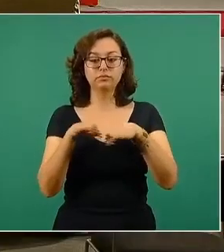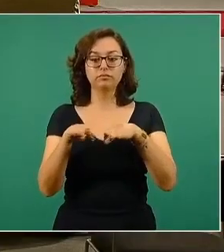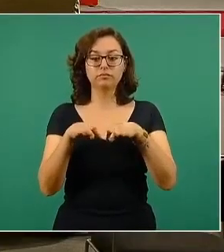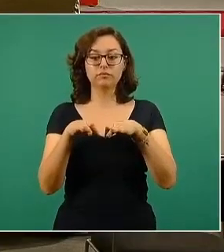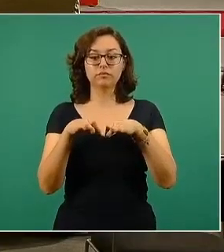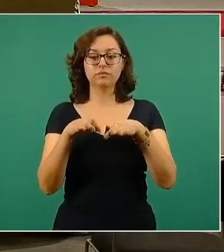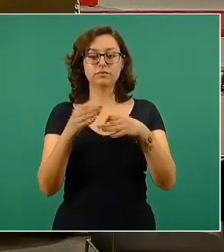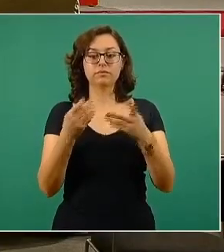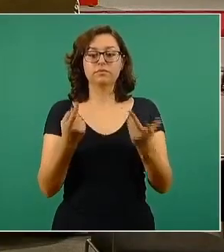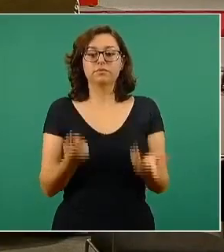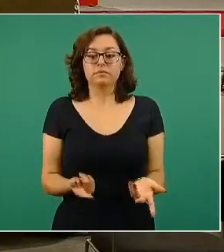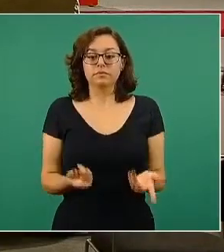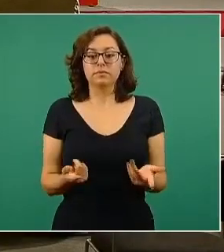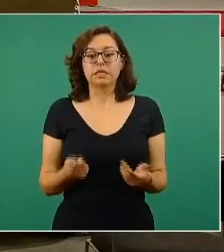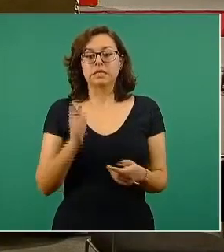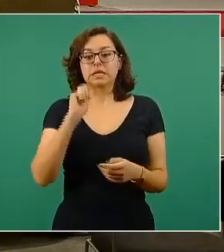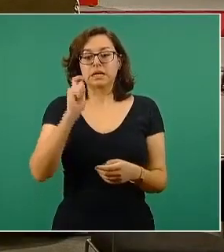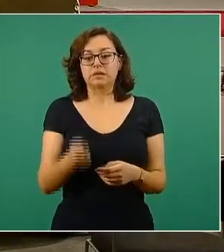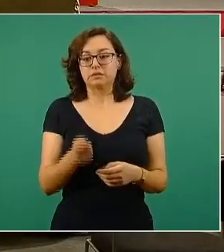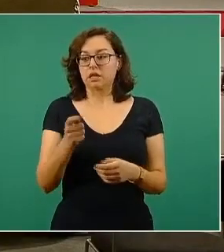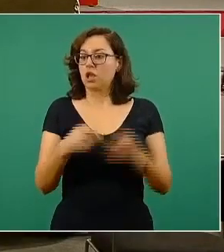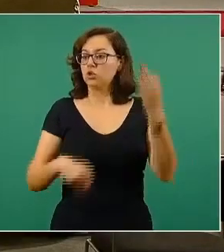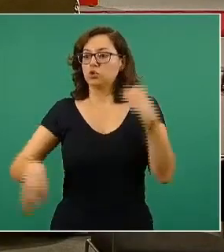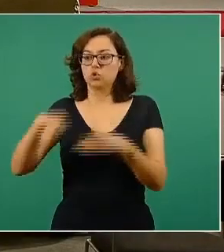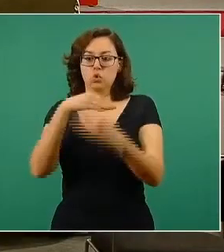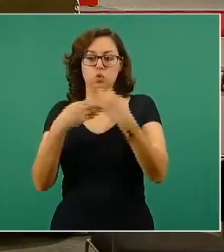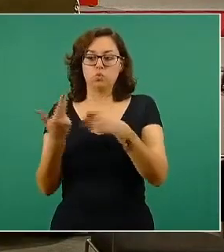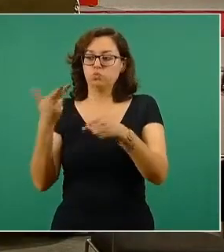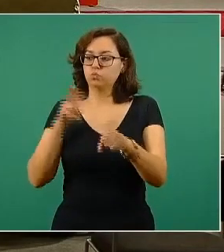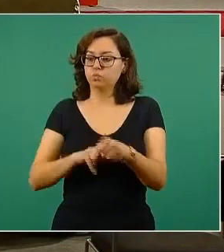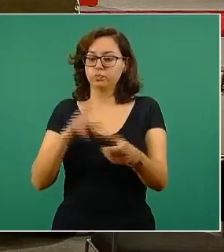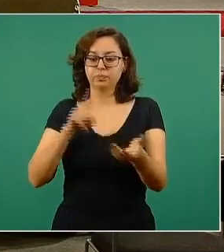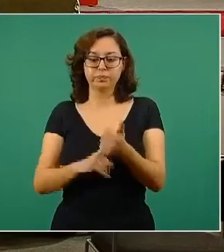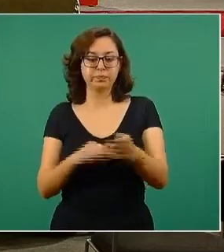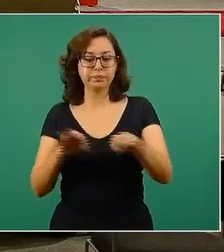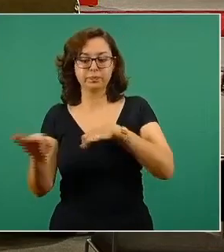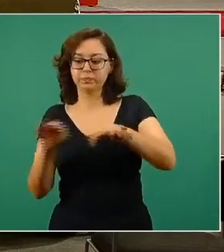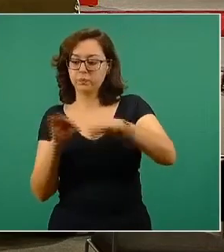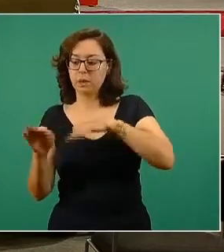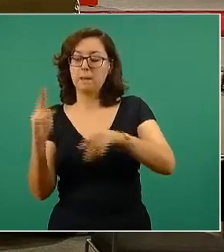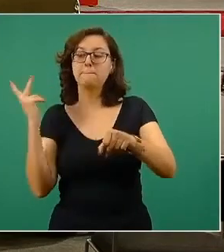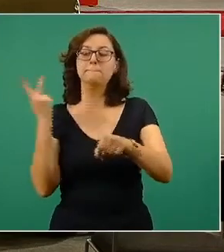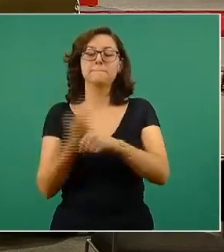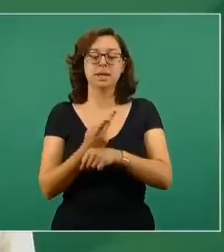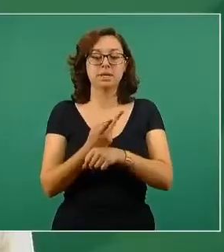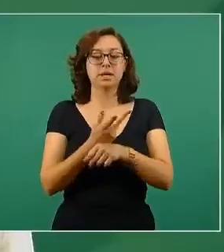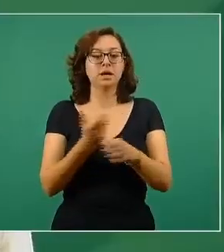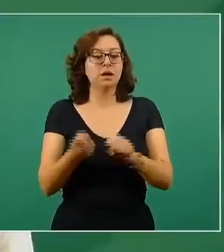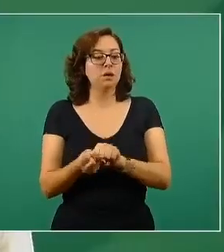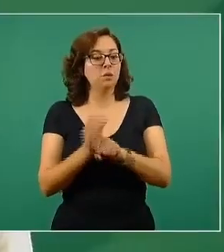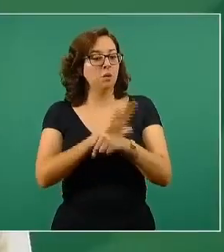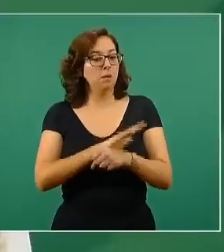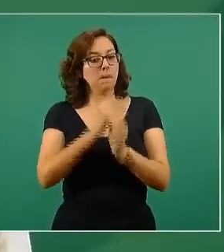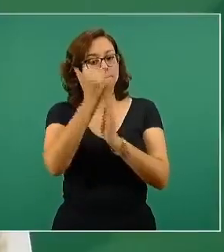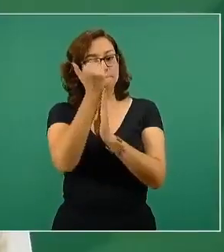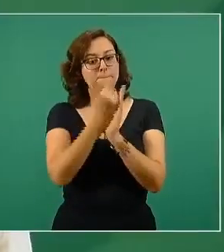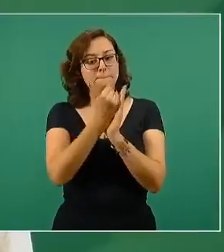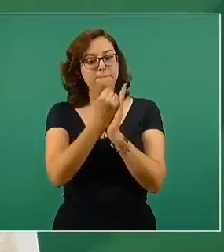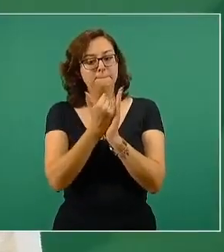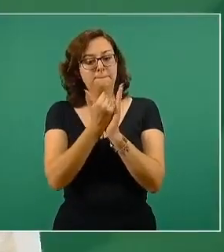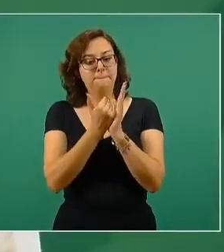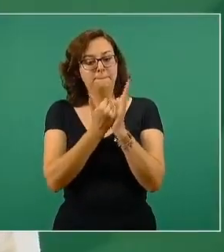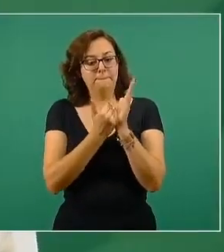es que ninguna unidad de salud esté ociosa. En el momento en que empieza a bajar la actividad epidémica, se